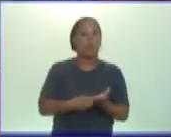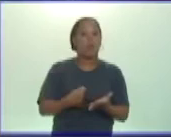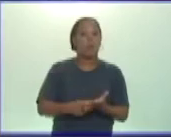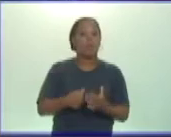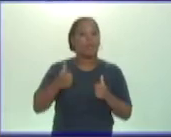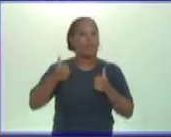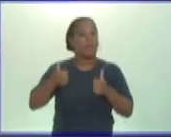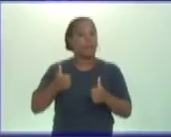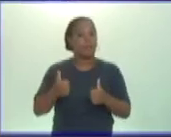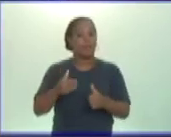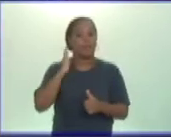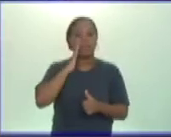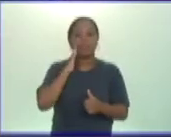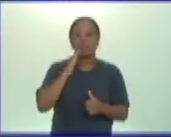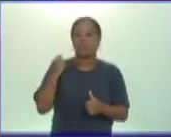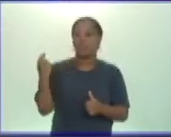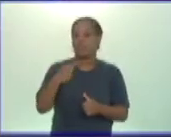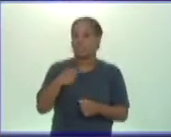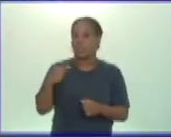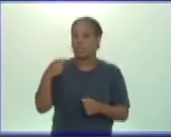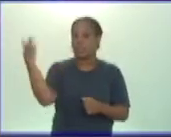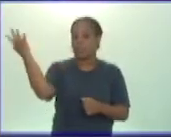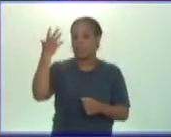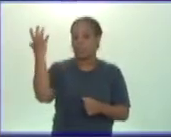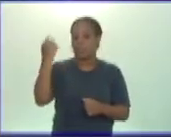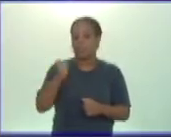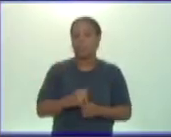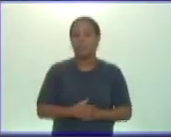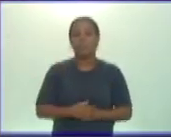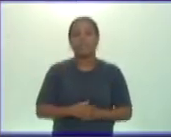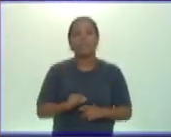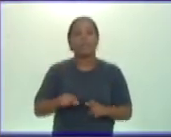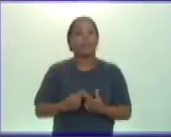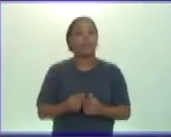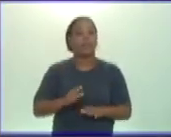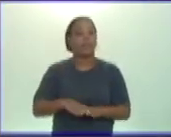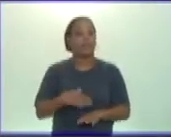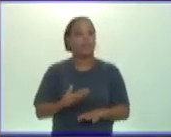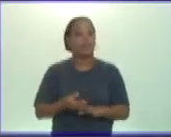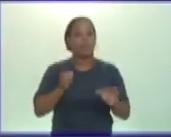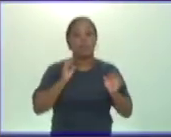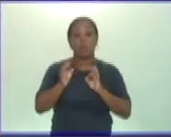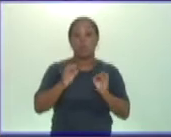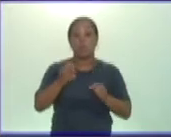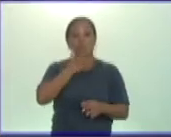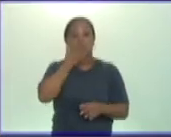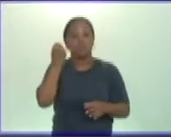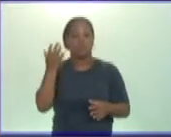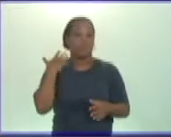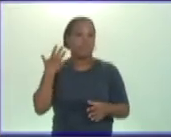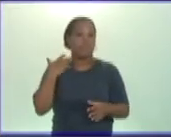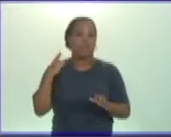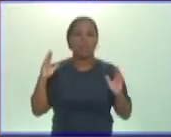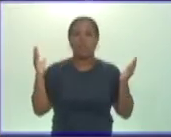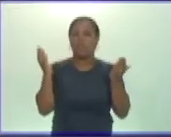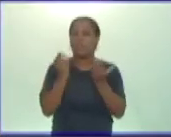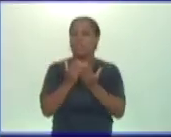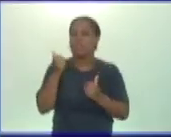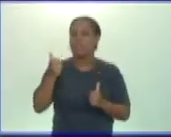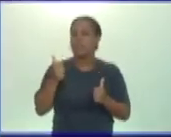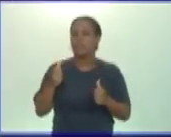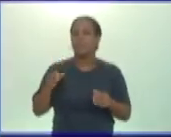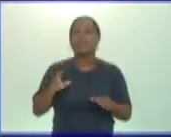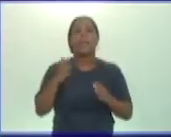menos. Ayuda a que tu casa se ventile bien, pero después cuida que no se pierda el calor. Cierra bien puertas y